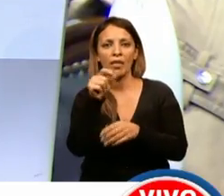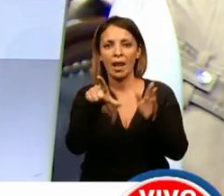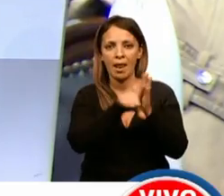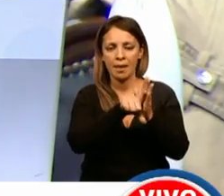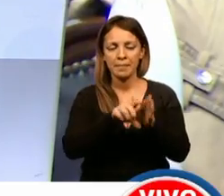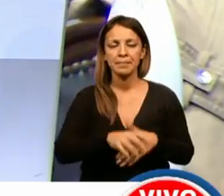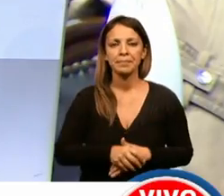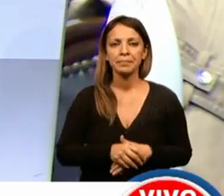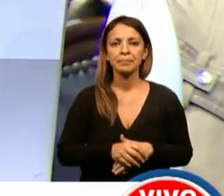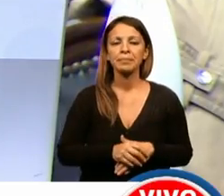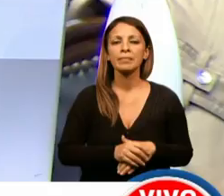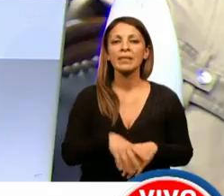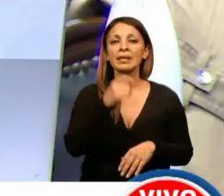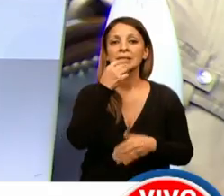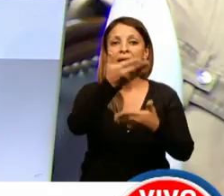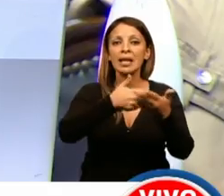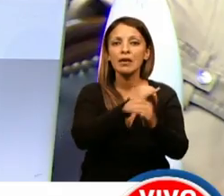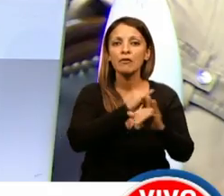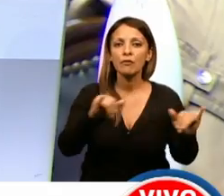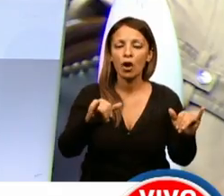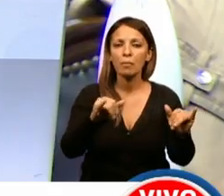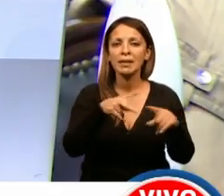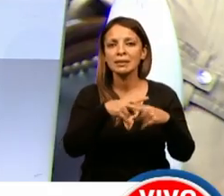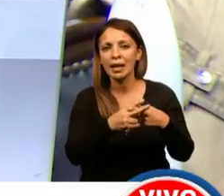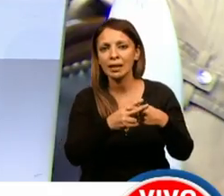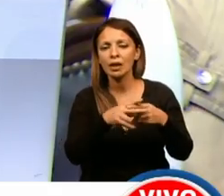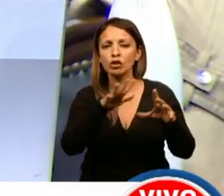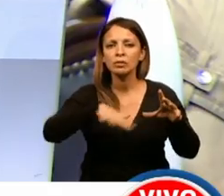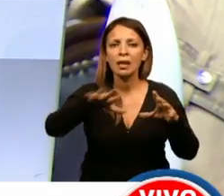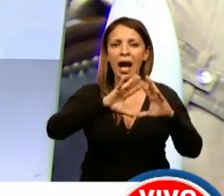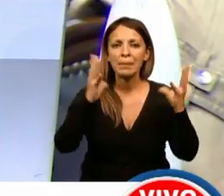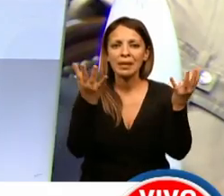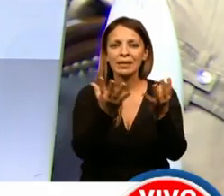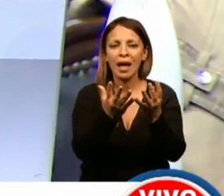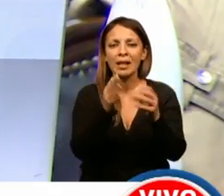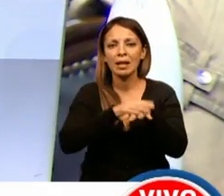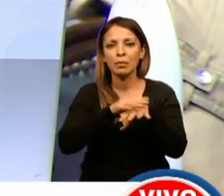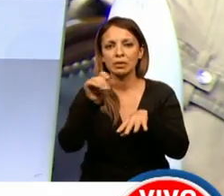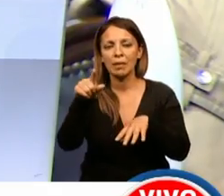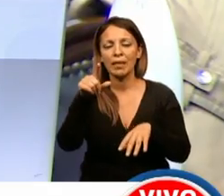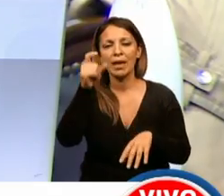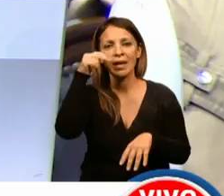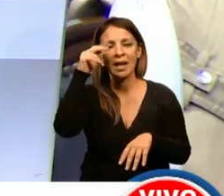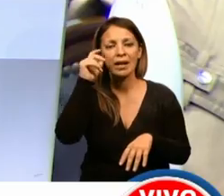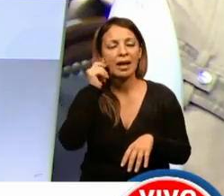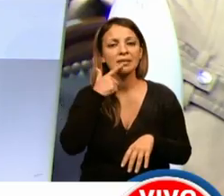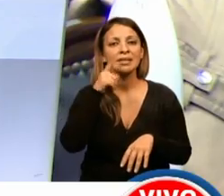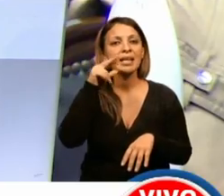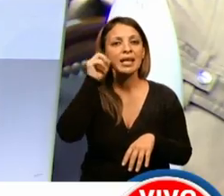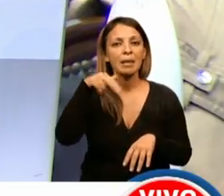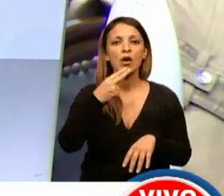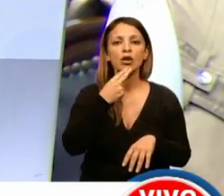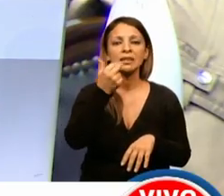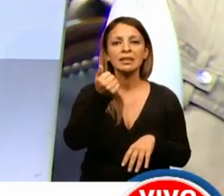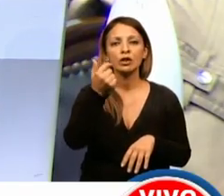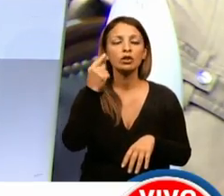cuando los informes técnicos bio ambientales utilizados por el argar bajo la norma irán 11 603 bajos